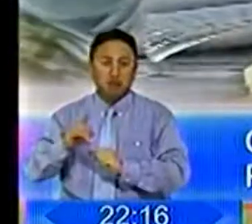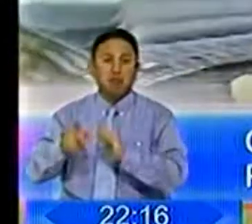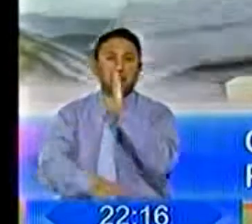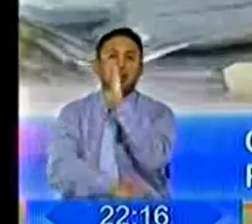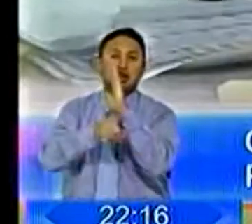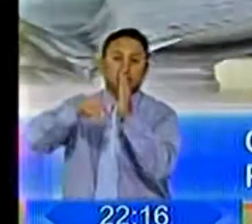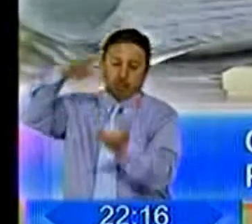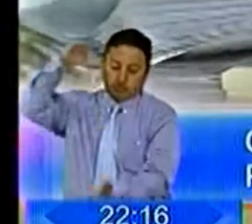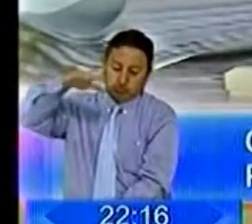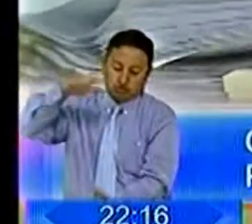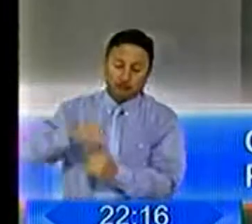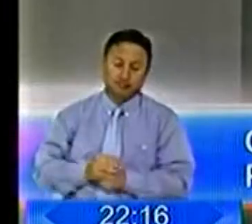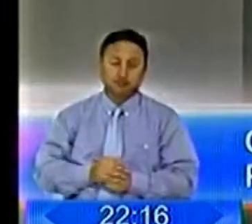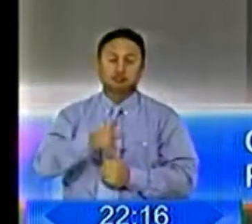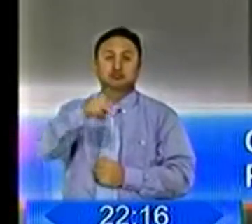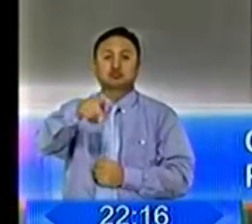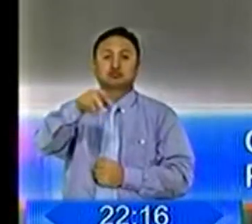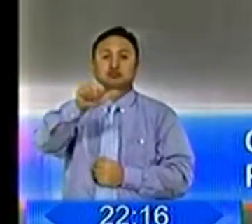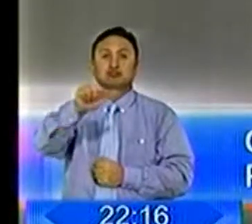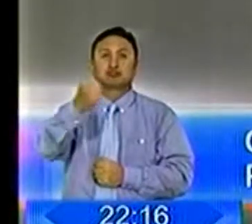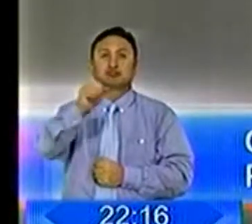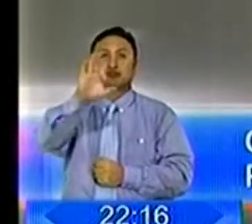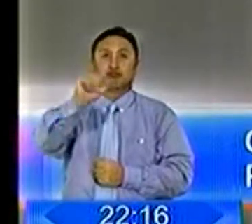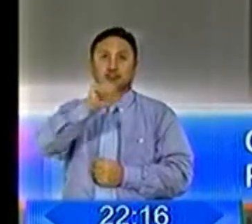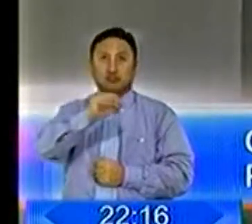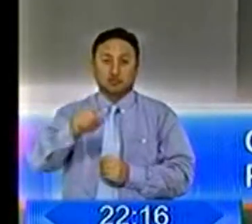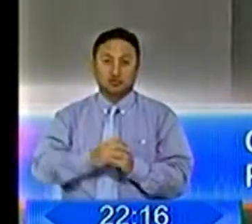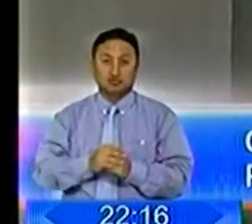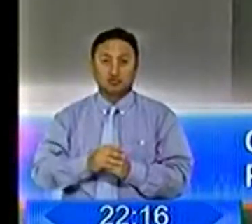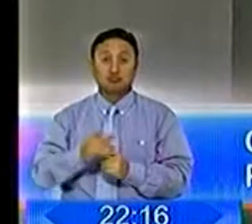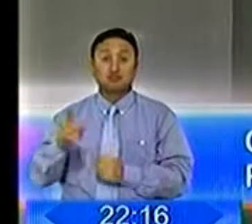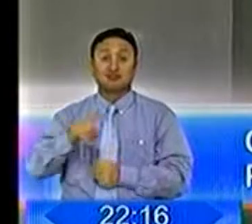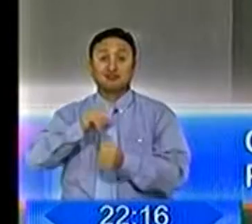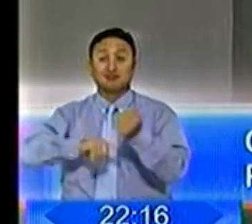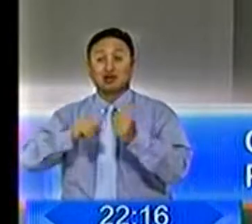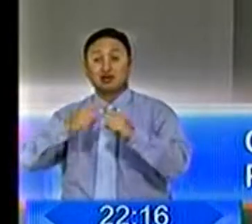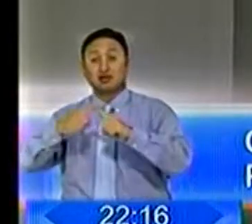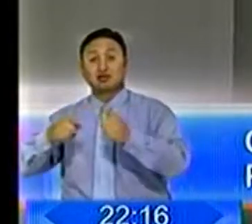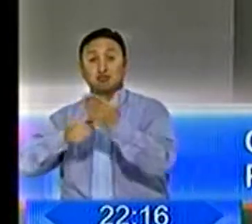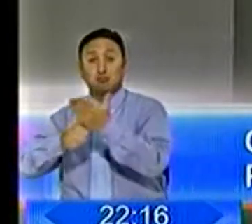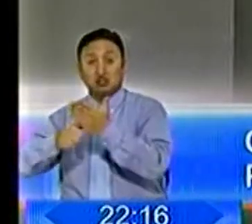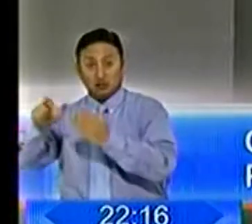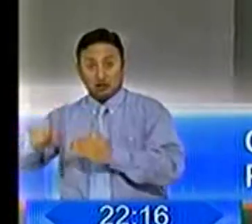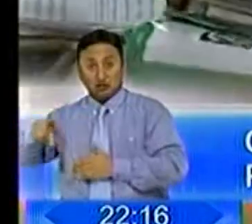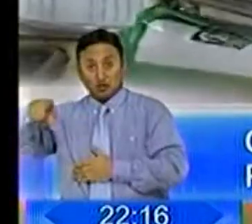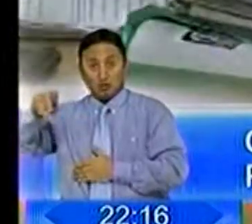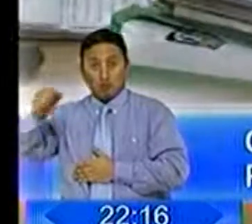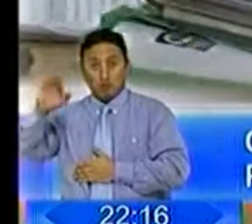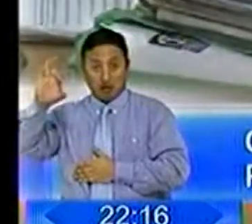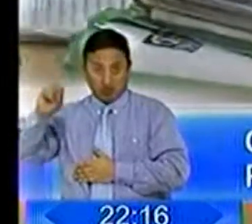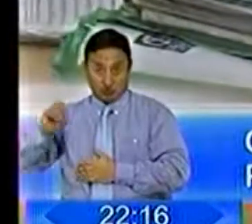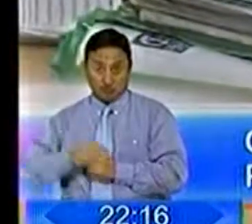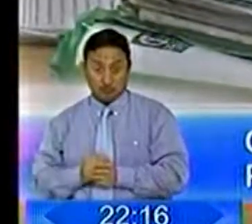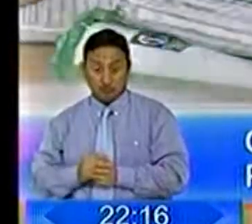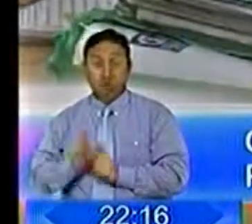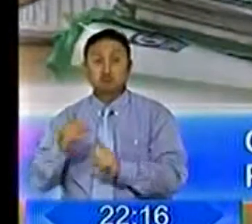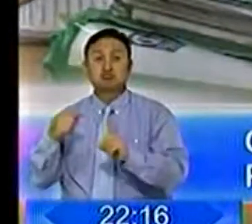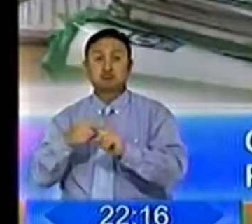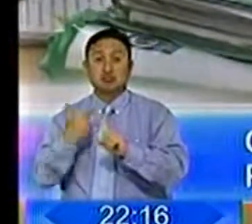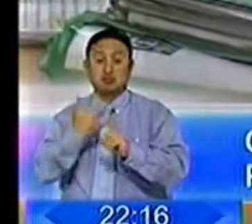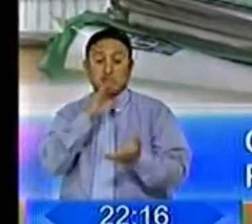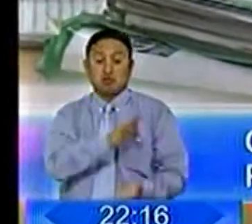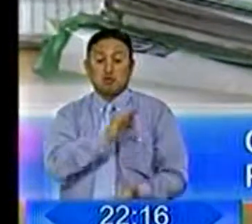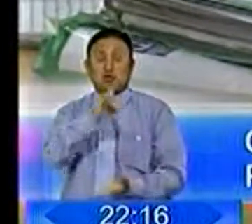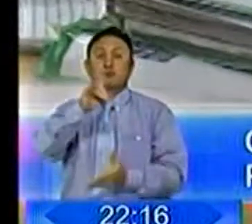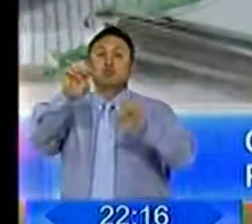petróleo. Silvana Pastor, una de las investigadas, hija del ex secretario de Estado Wilson Pastor, esta actual representante